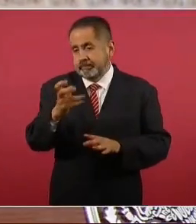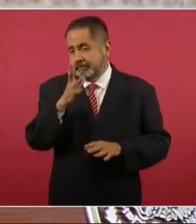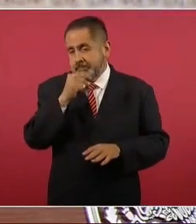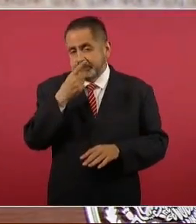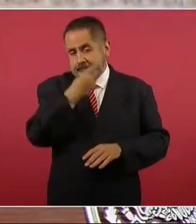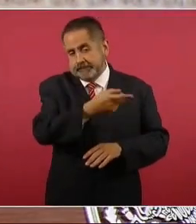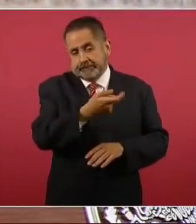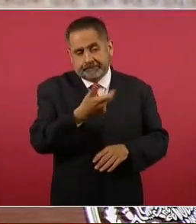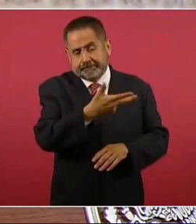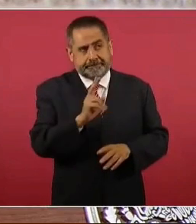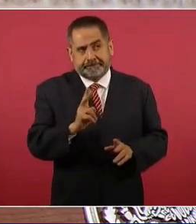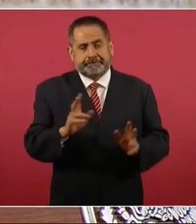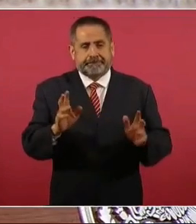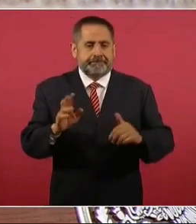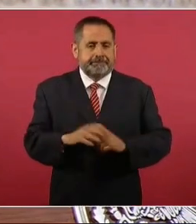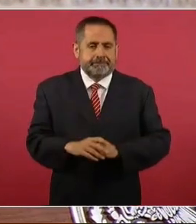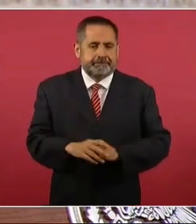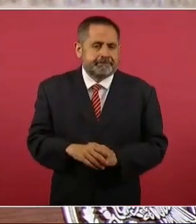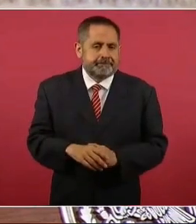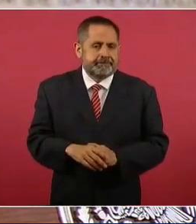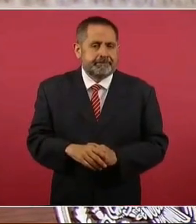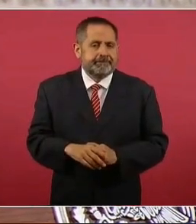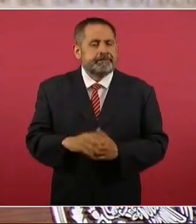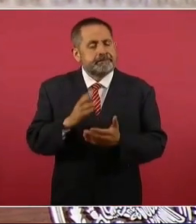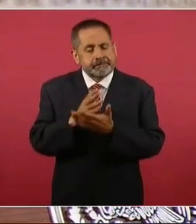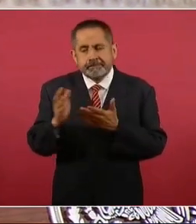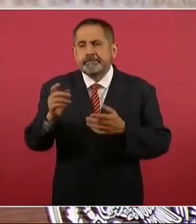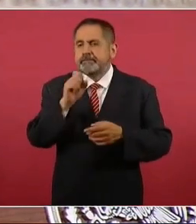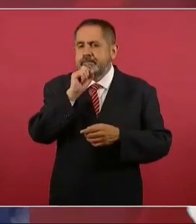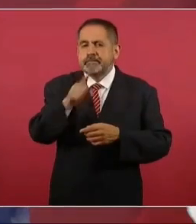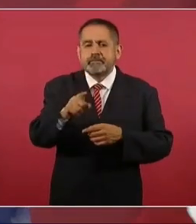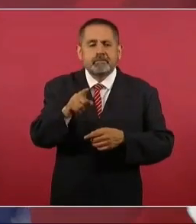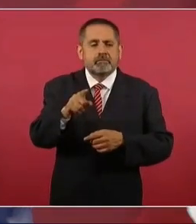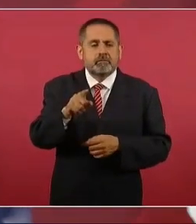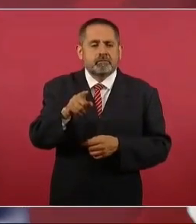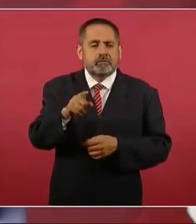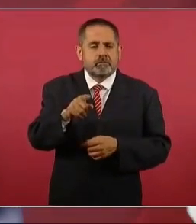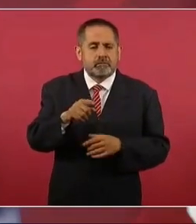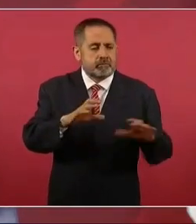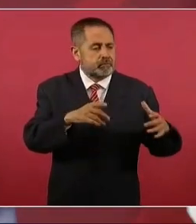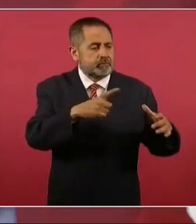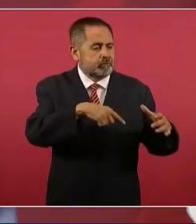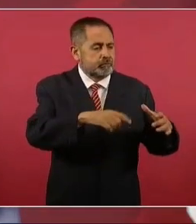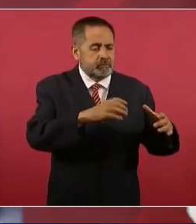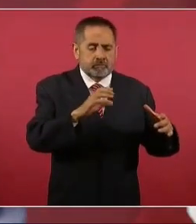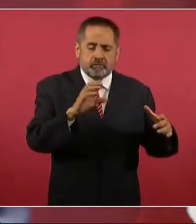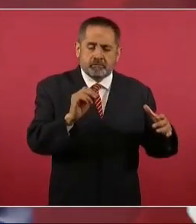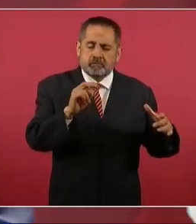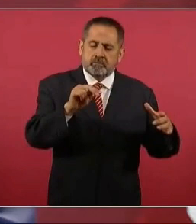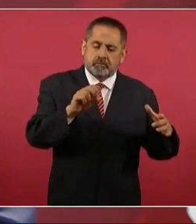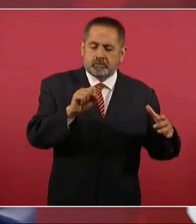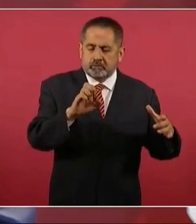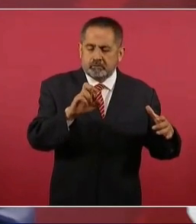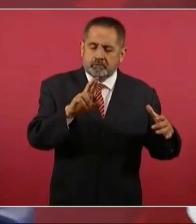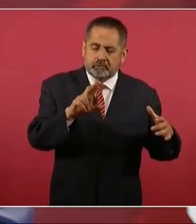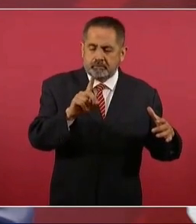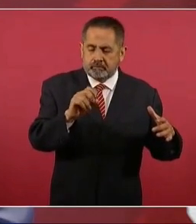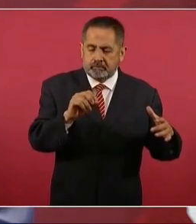Y además el conservadurismo no solo tiene que ver